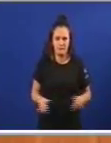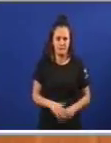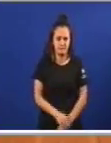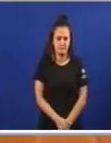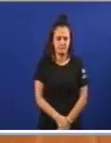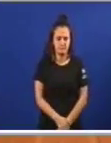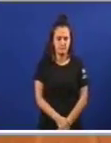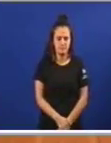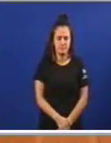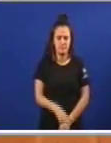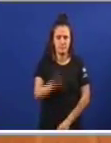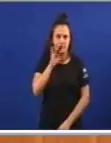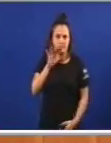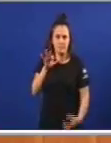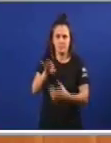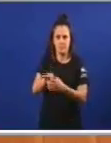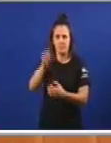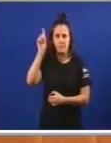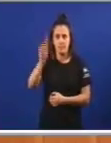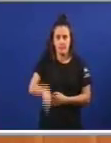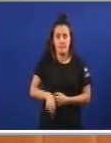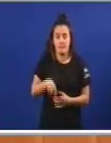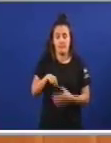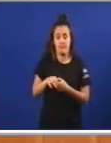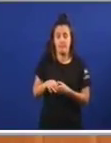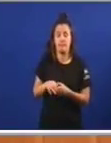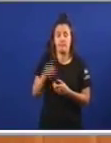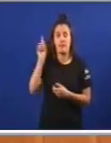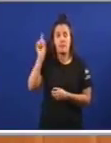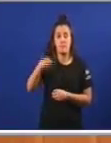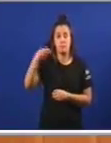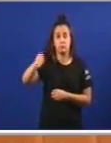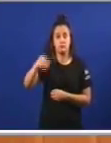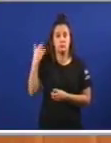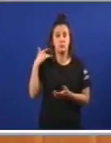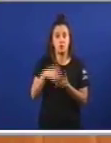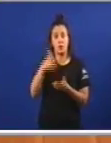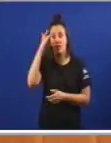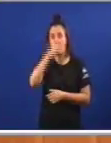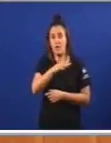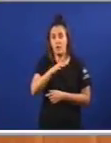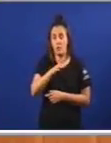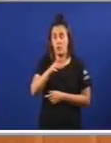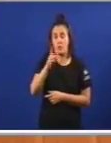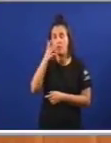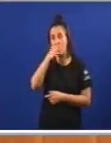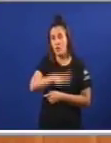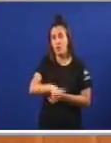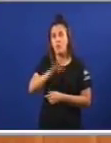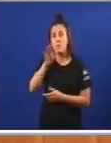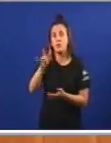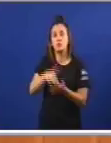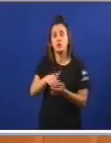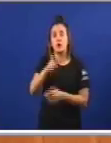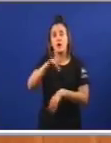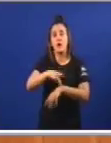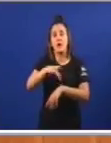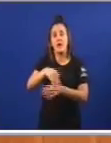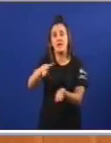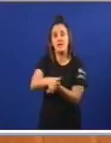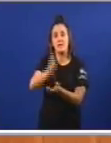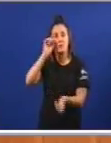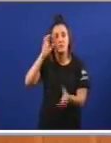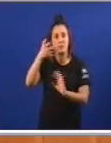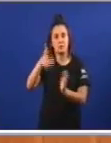denunciando. A isto ven de sumárselle, como vostede sabe, tamén a denuncia presentada perante a Xustiza pola morte dun doente psiquiátrico